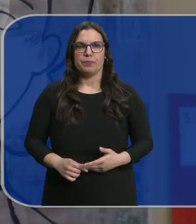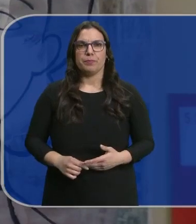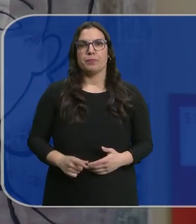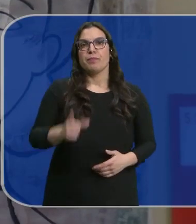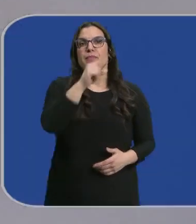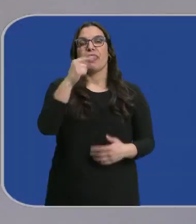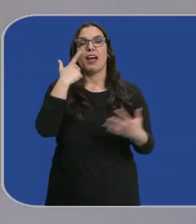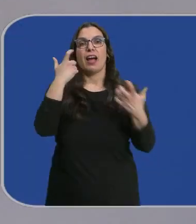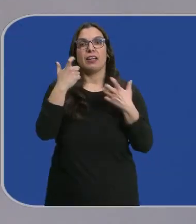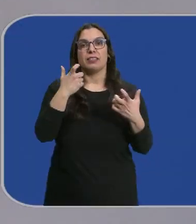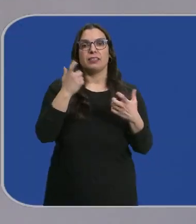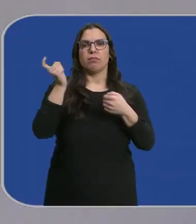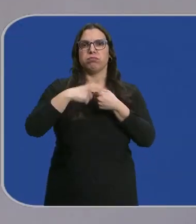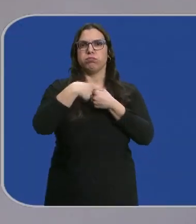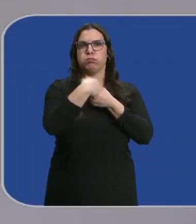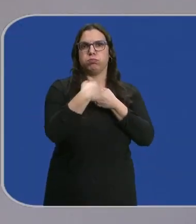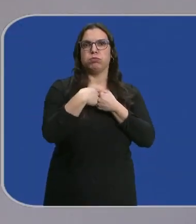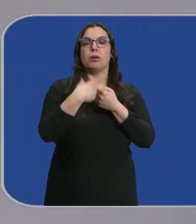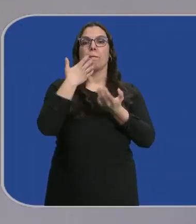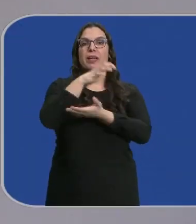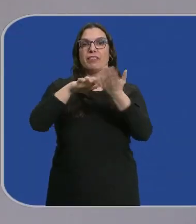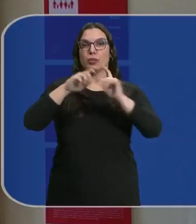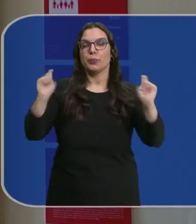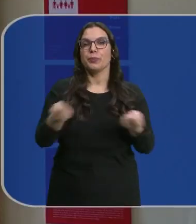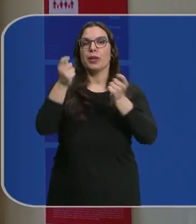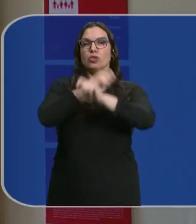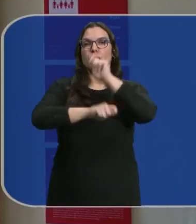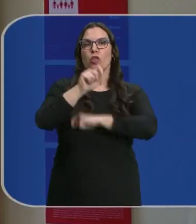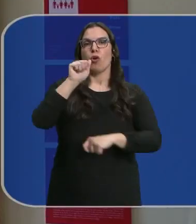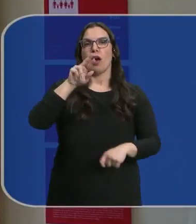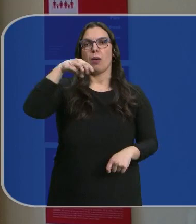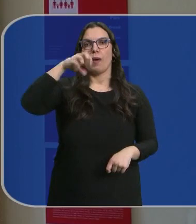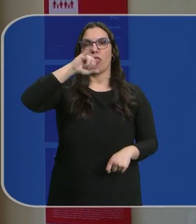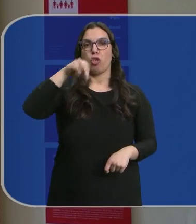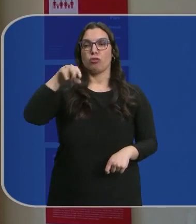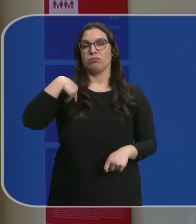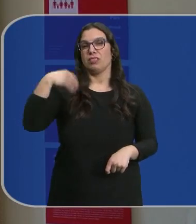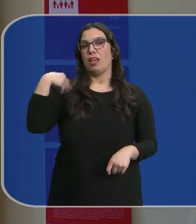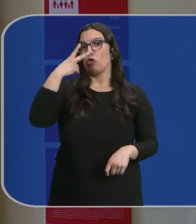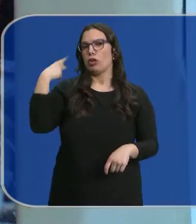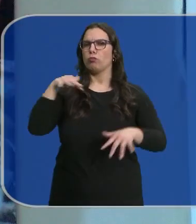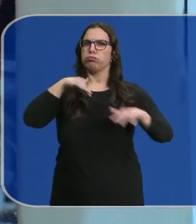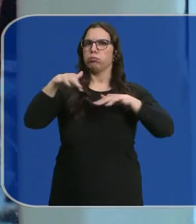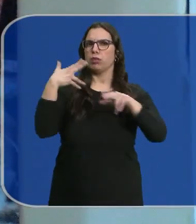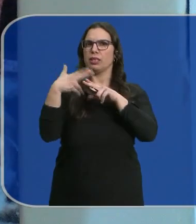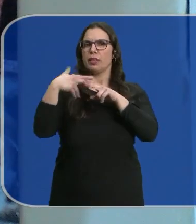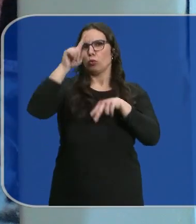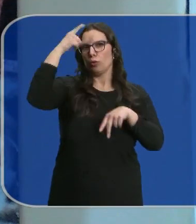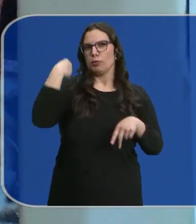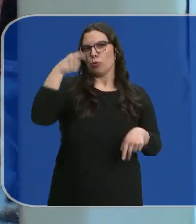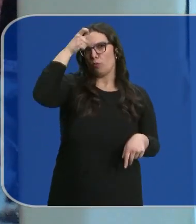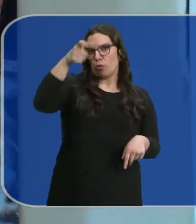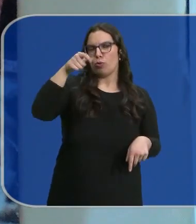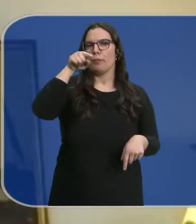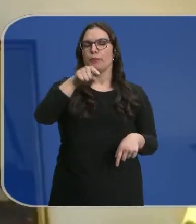Más de 100 artistas han suscrito ya el manifiesto promovido por la asociación Armazón, que desde 2021 promueve una intensa actividad cultural en Monteagudo de